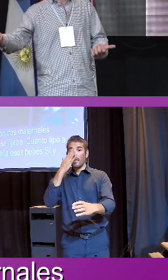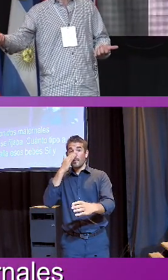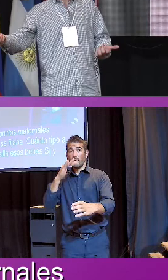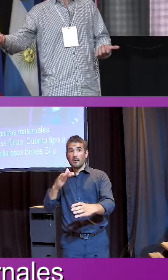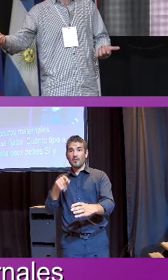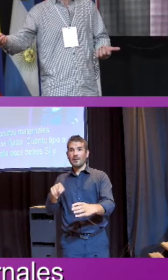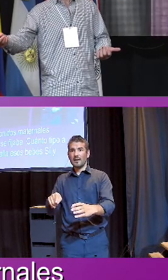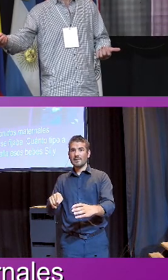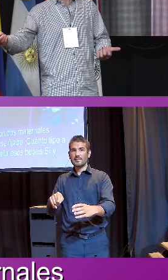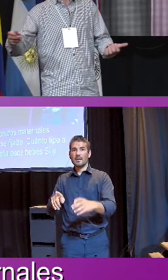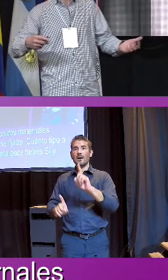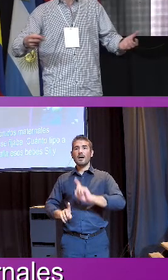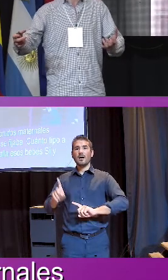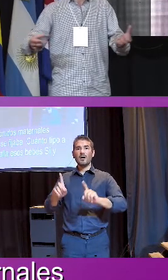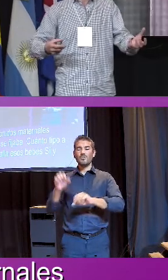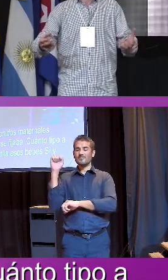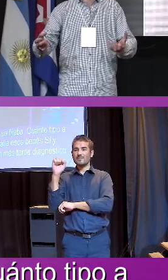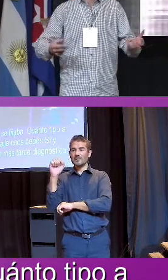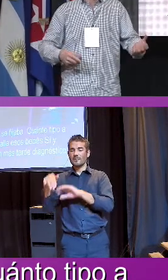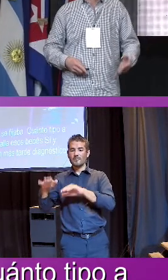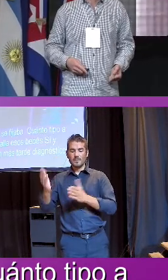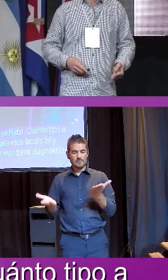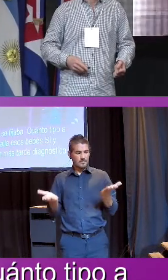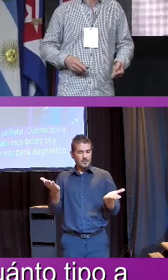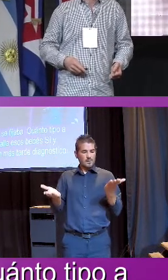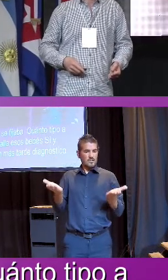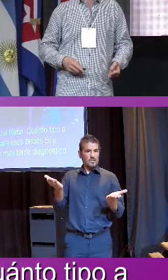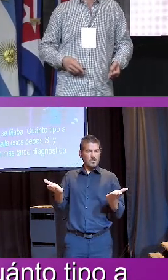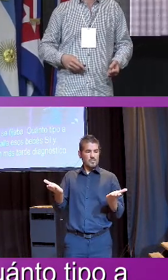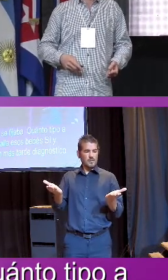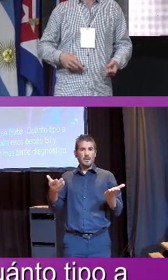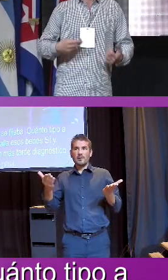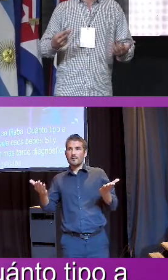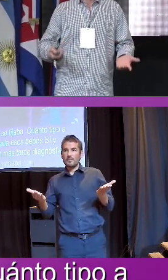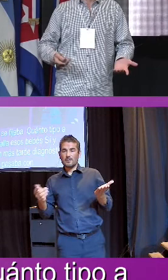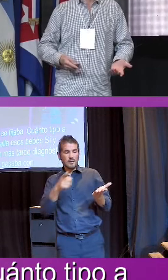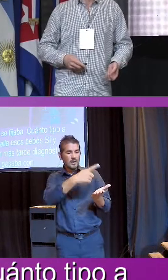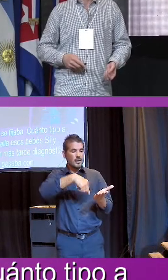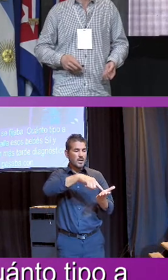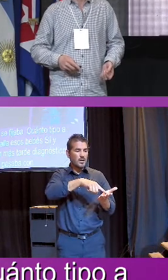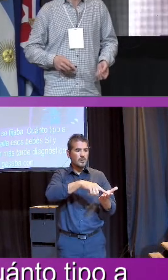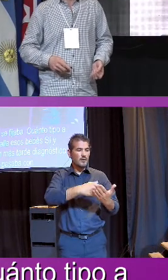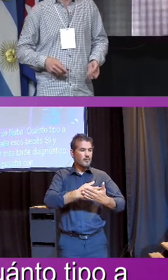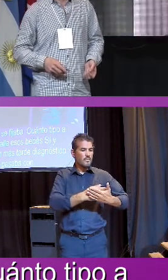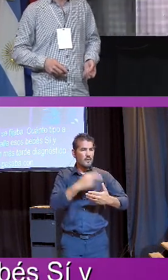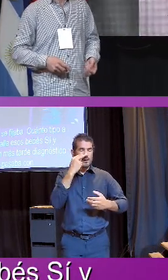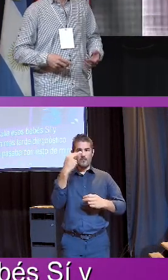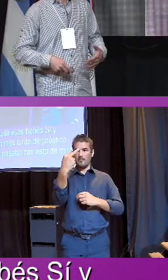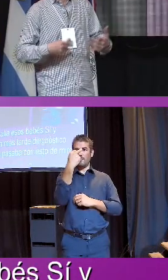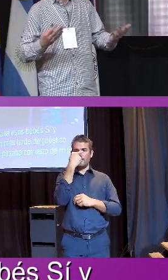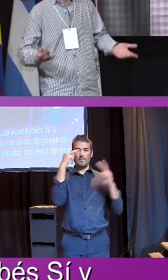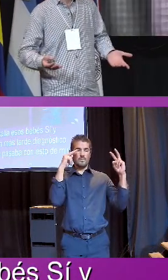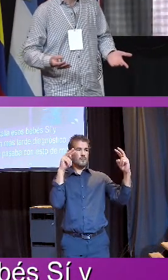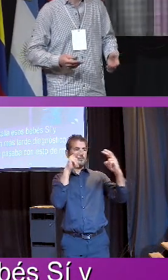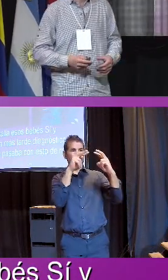cuáles recibieron más tarde diagnóstico de autismo y comparaba a ver qué pasaba con esto de mirar a los ojos, ¿sí? Que es